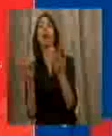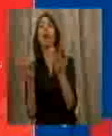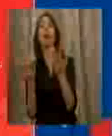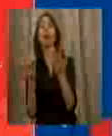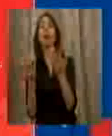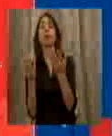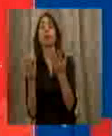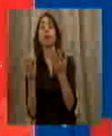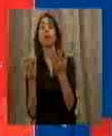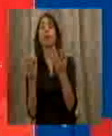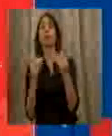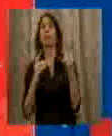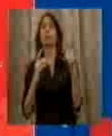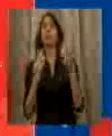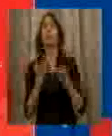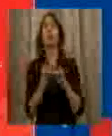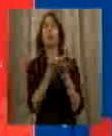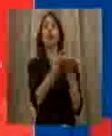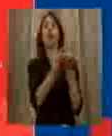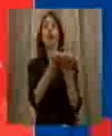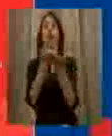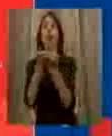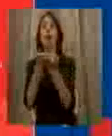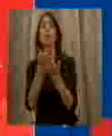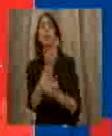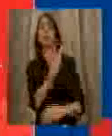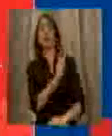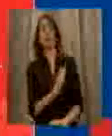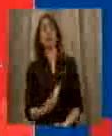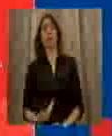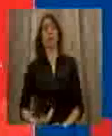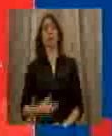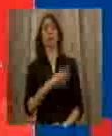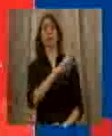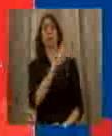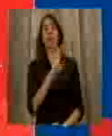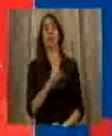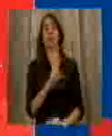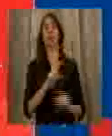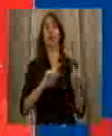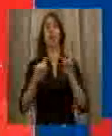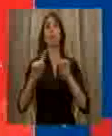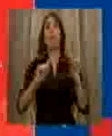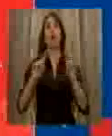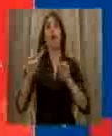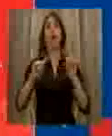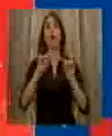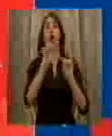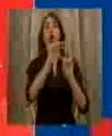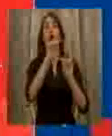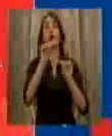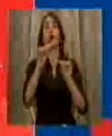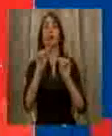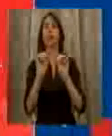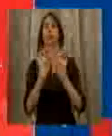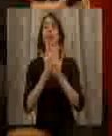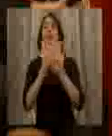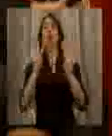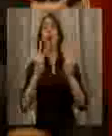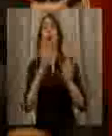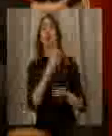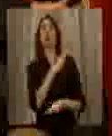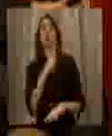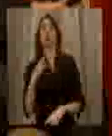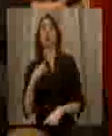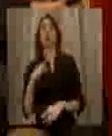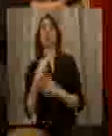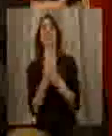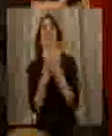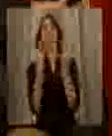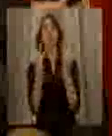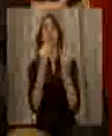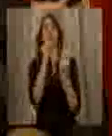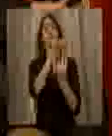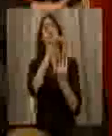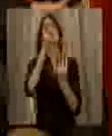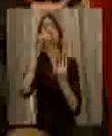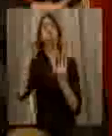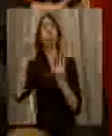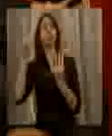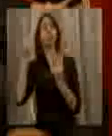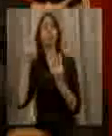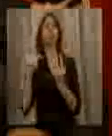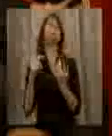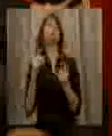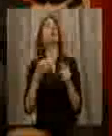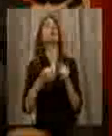en colaborar con el Presidente de la República en la coordinación del gabinete. Eso se hace a través